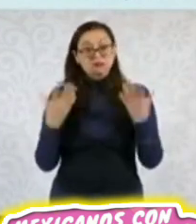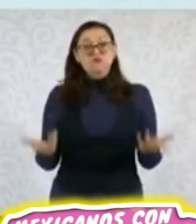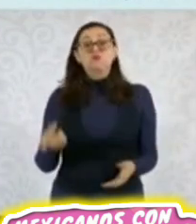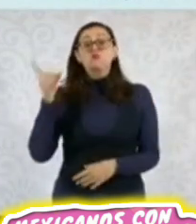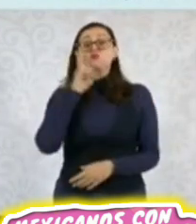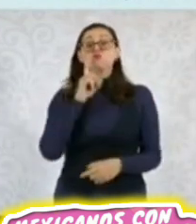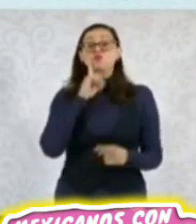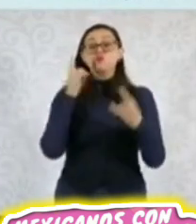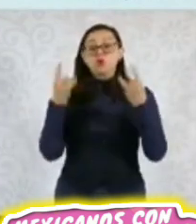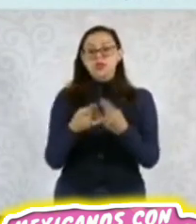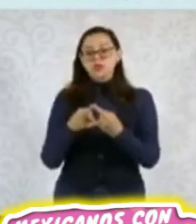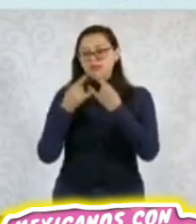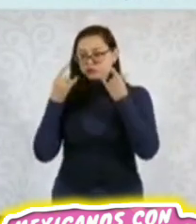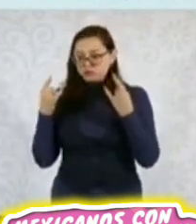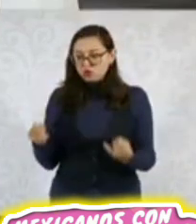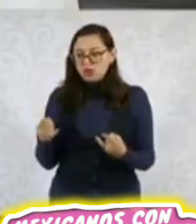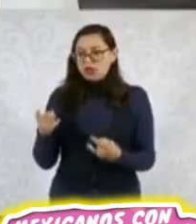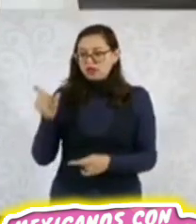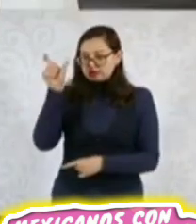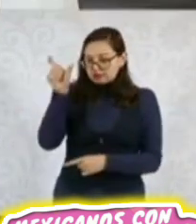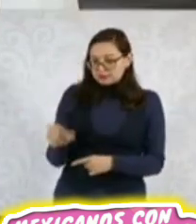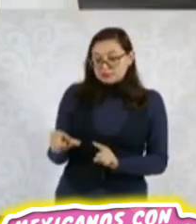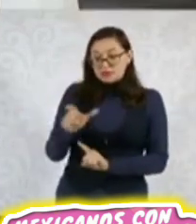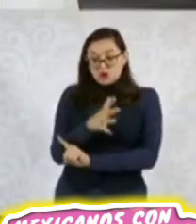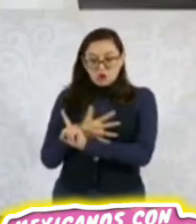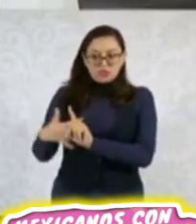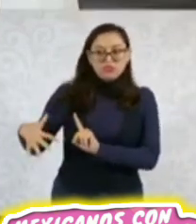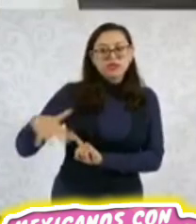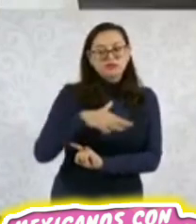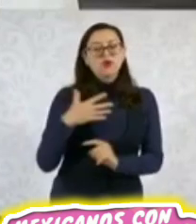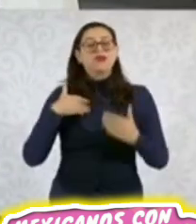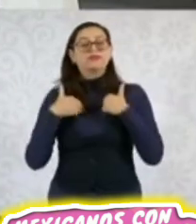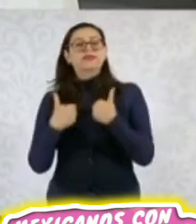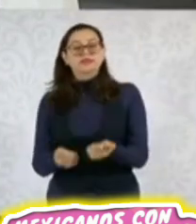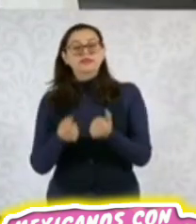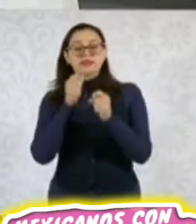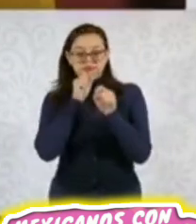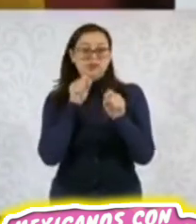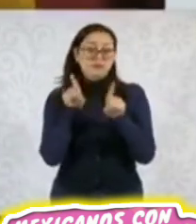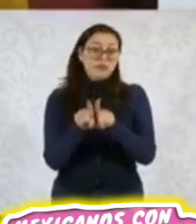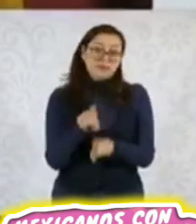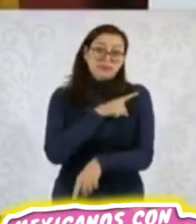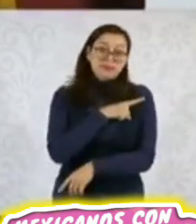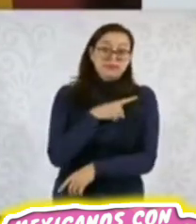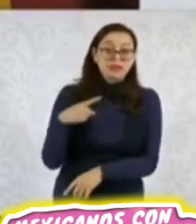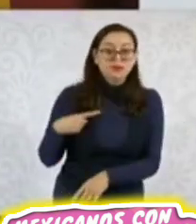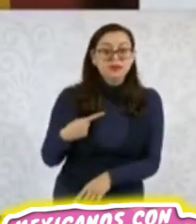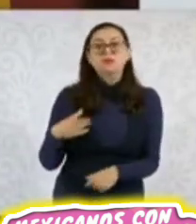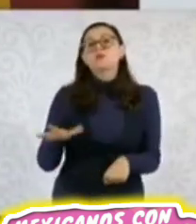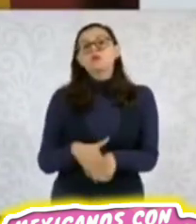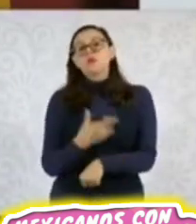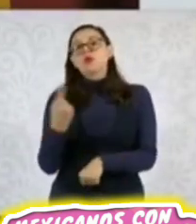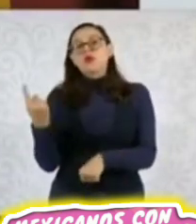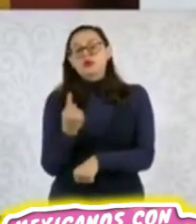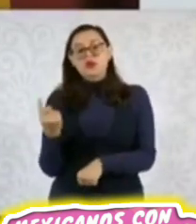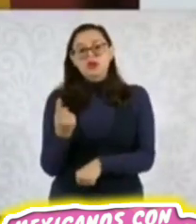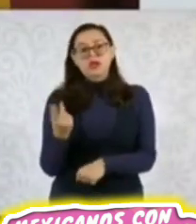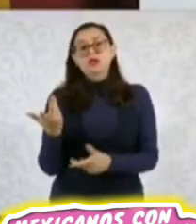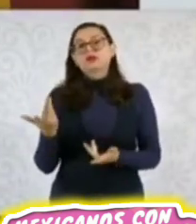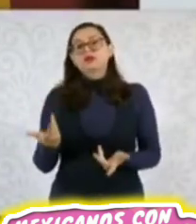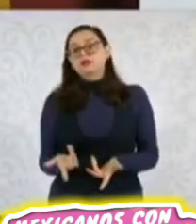de las mujeres, entendamos a las mujeres en todo su contexto, con todas las condiciones, porque no fue el mismo destino que